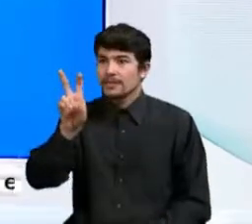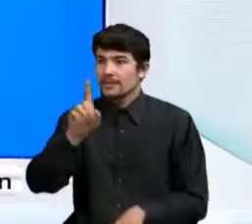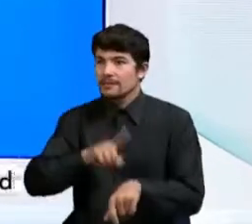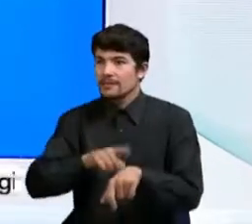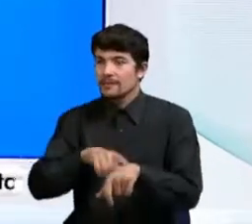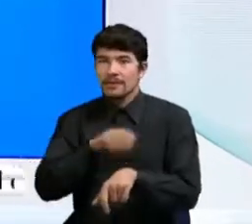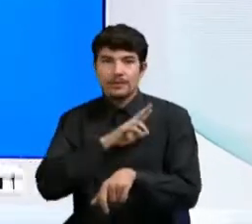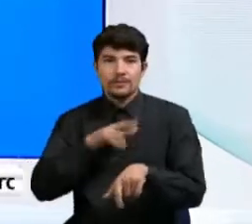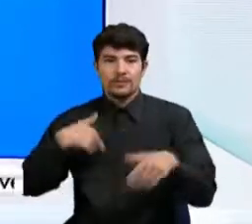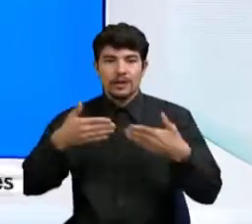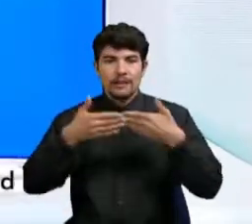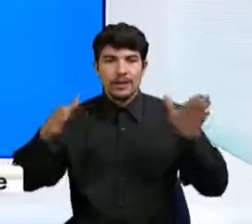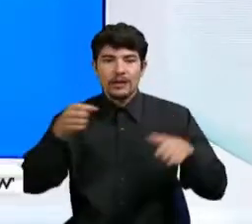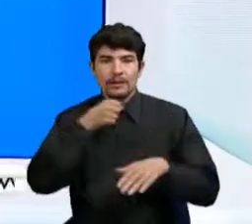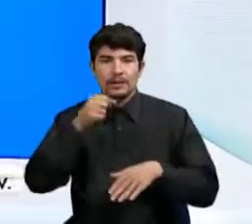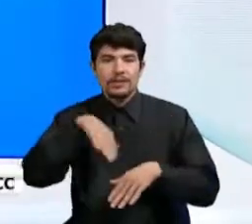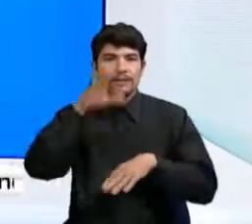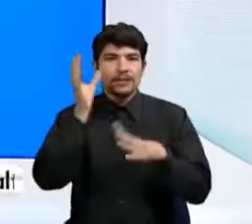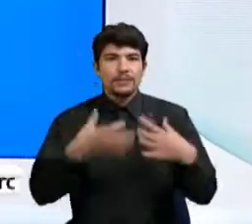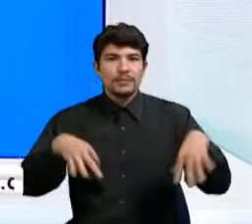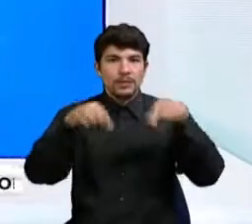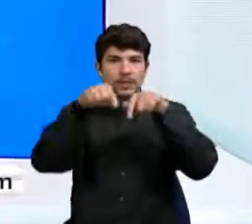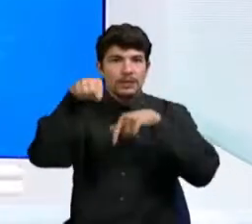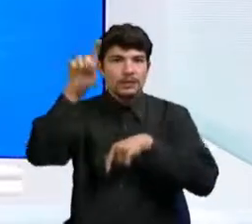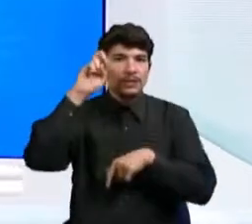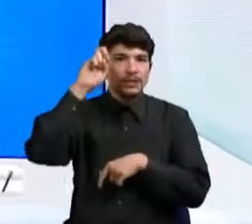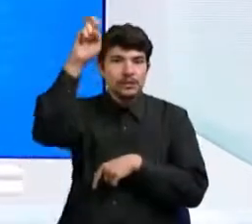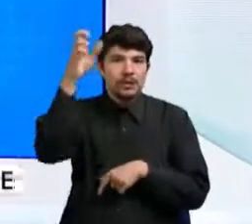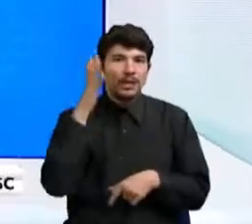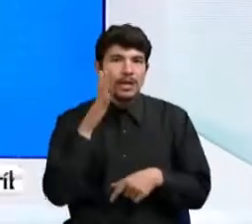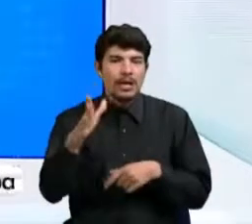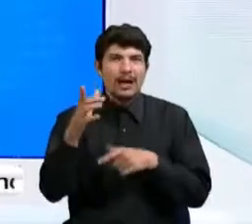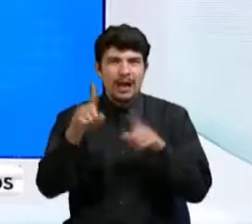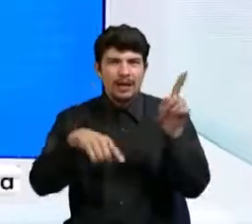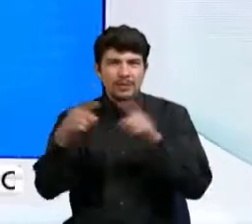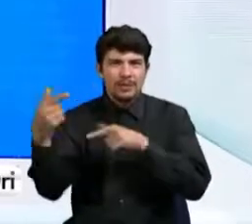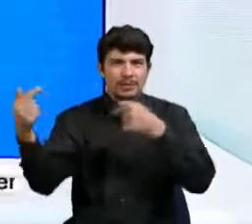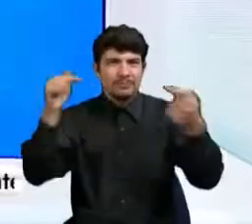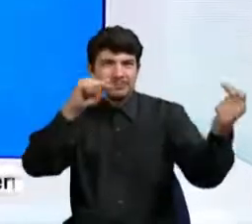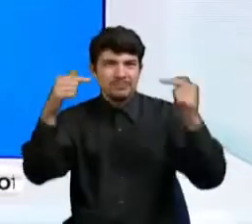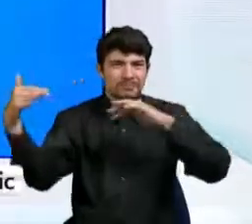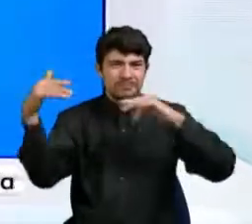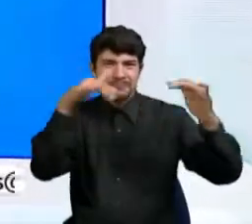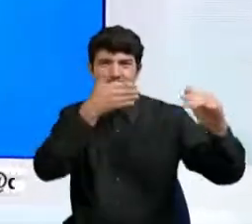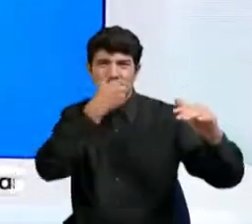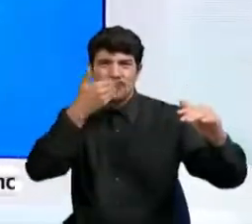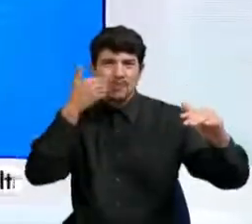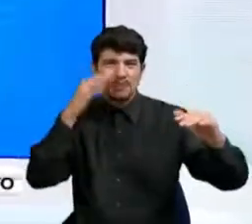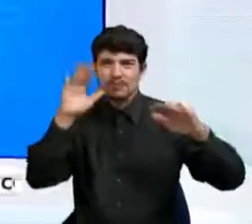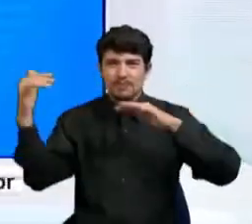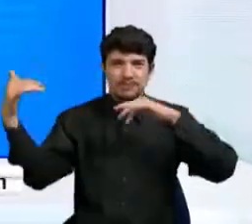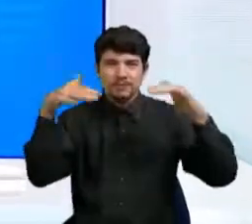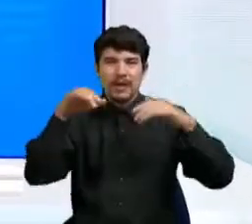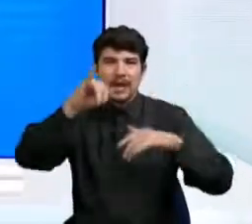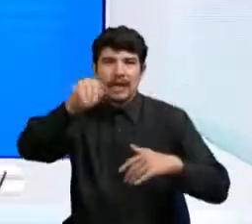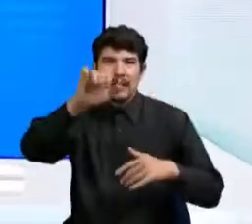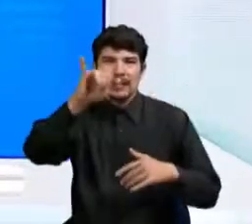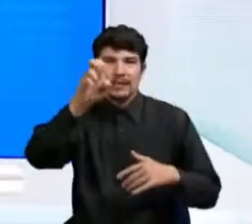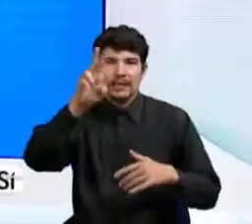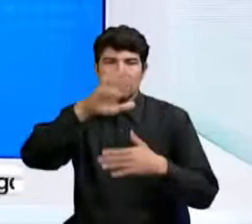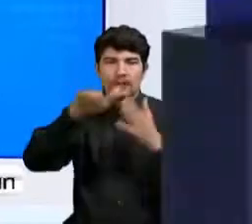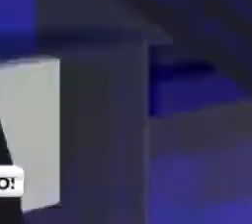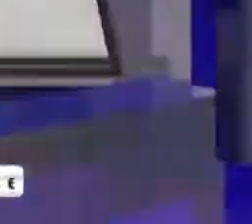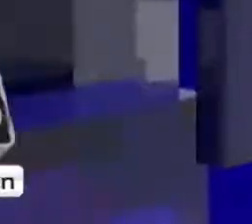1:57 PM, hacemos ampliación de la noticia más importante en Norte de Santander sobre los enfrentamientos de bandas criminales. Heider Logato, toda la ampliación.